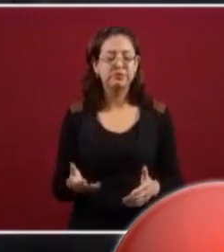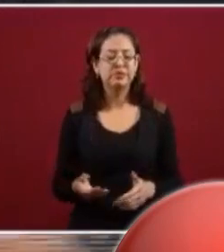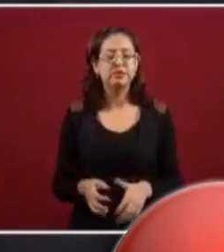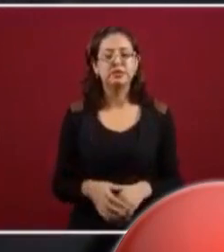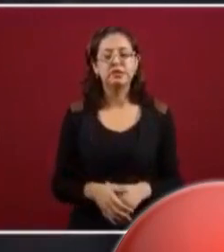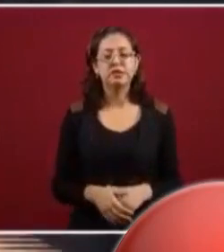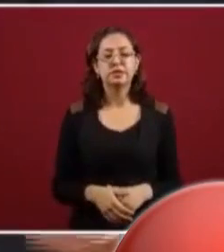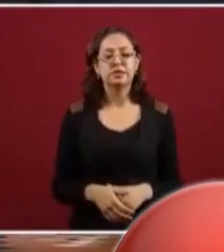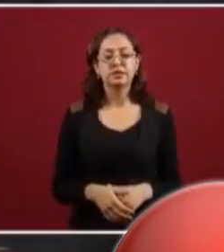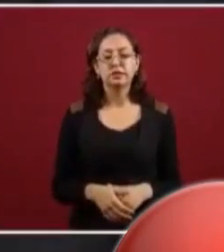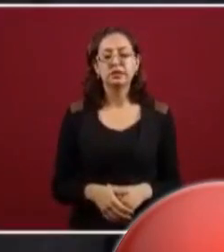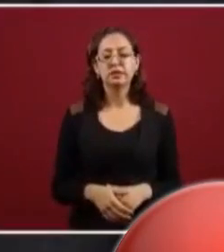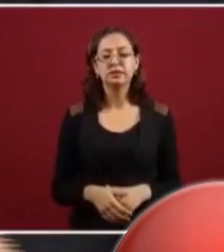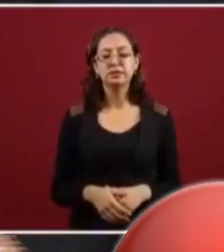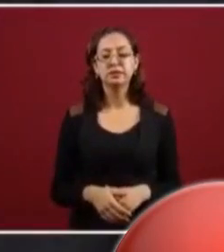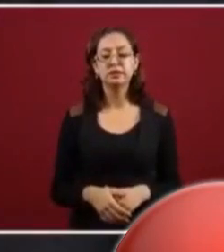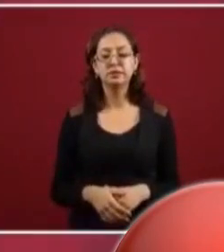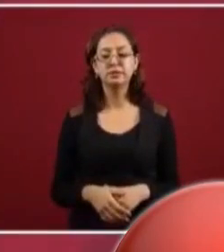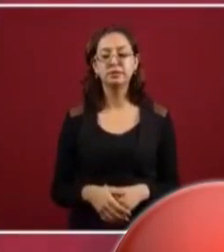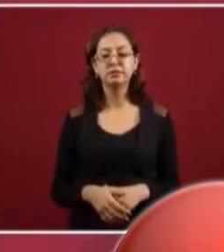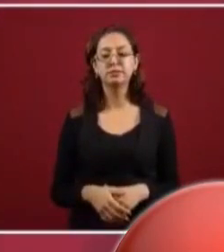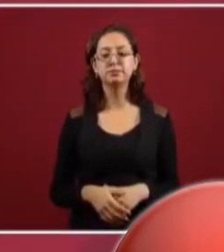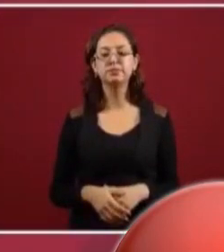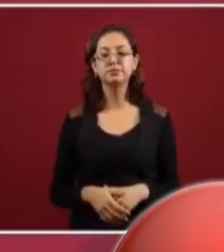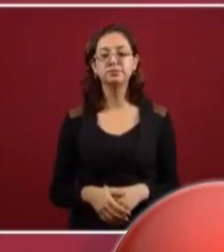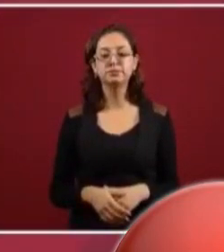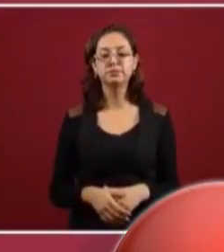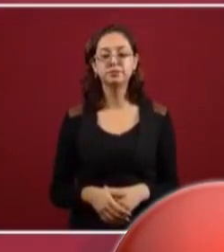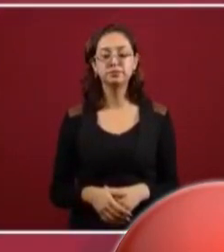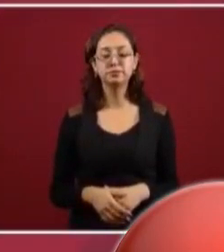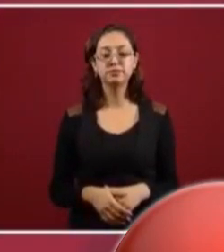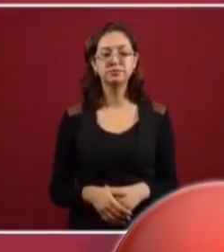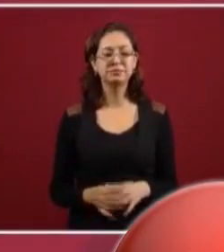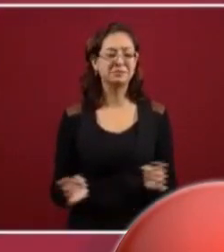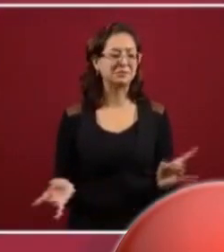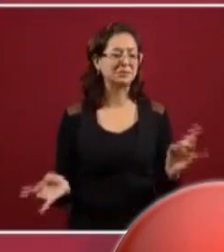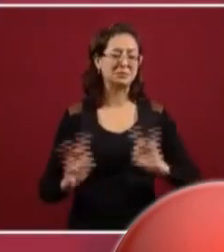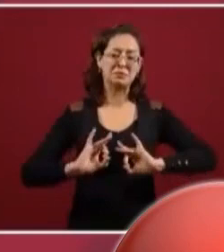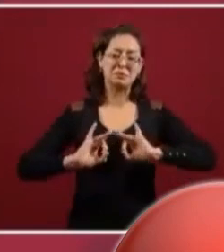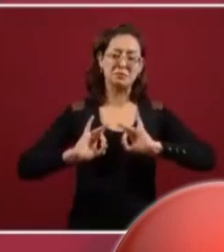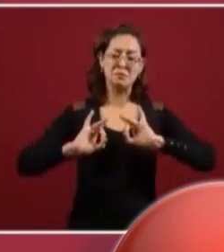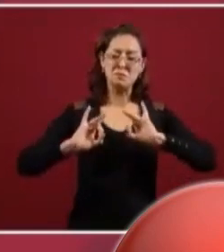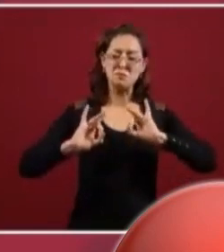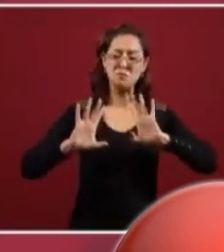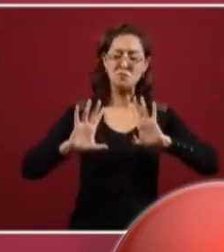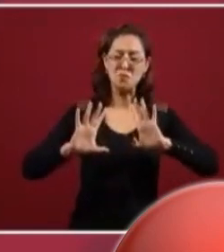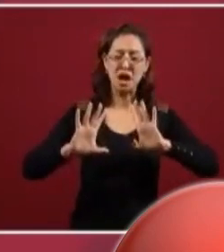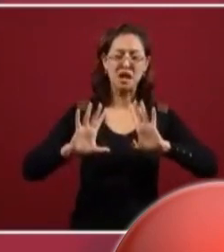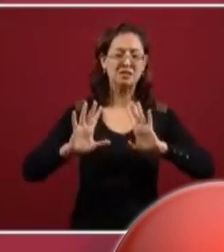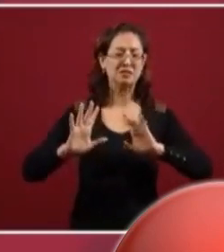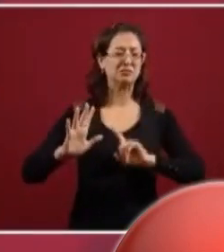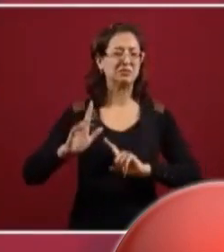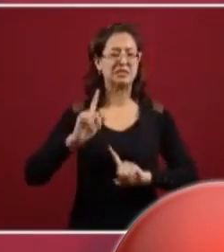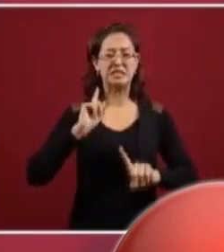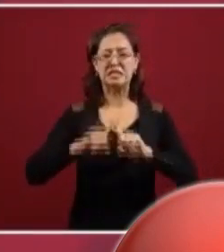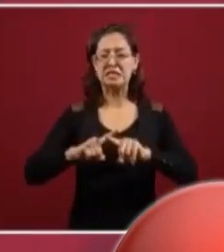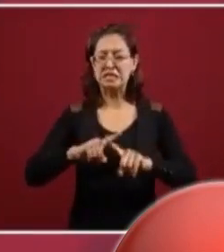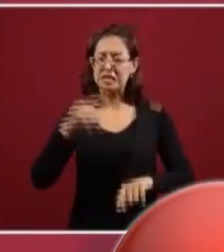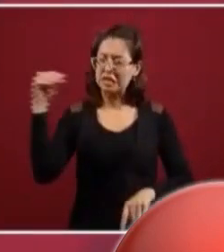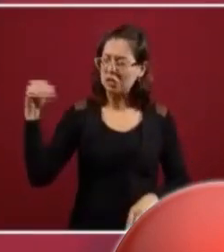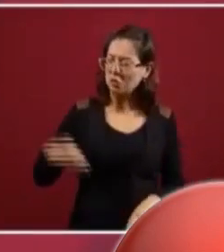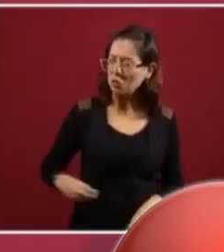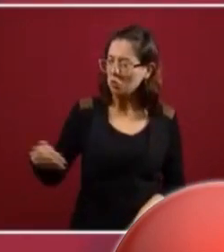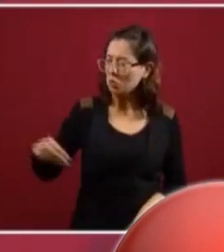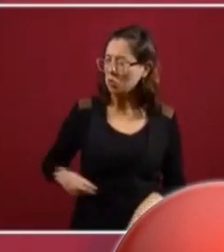Independientemente de cómo se dieron los hechos, quiénes son los